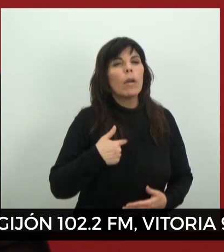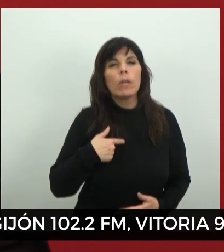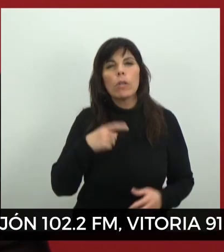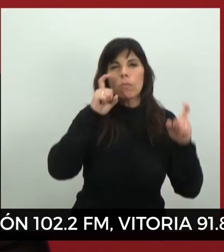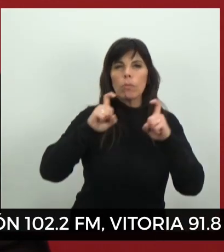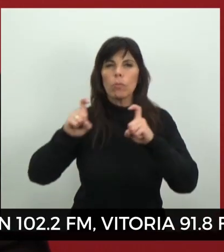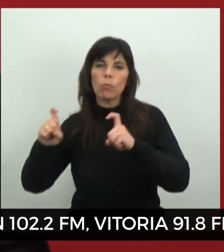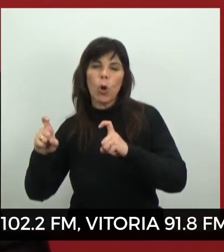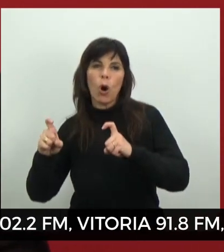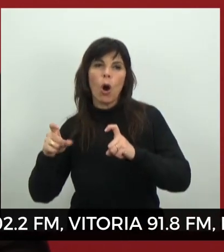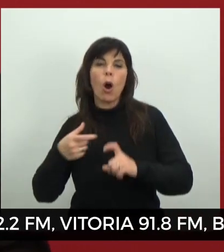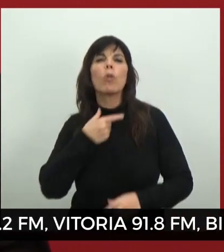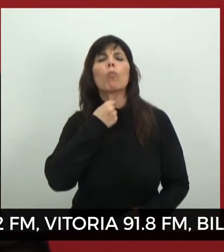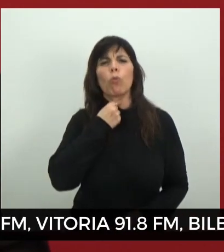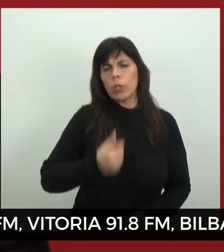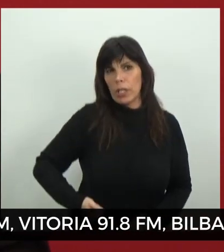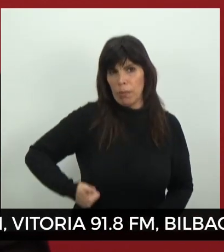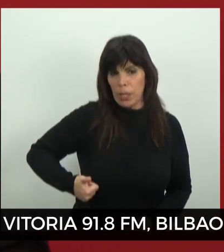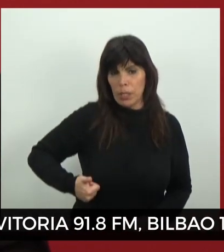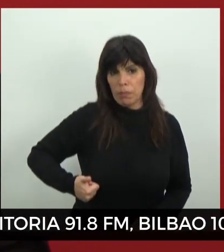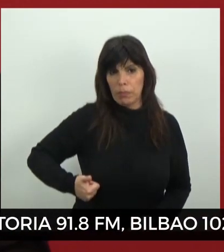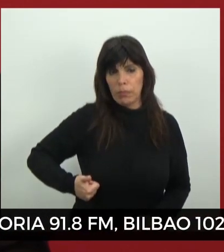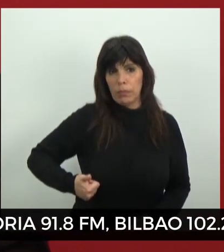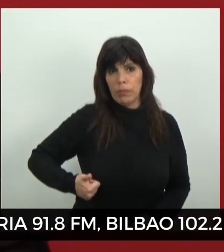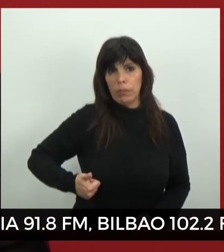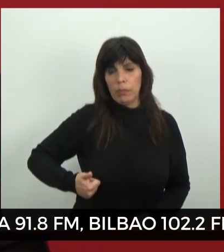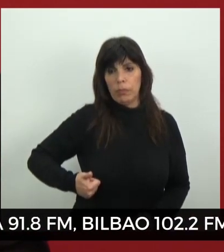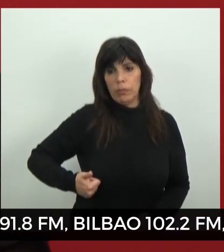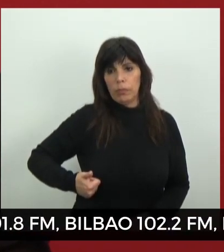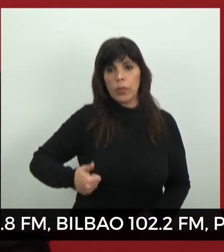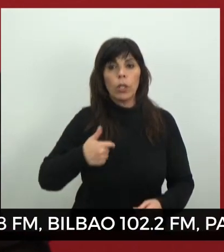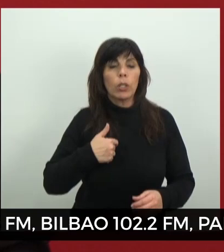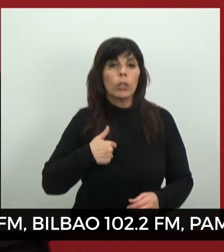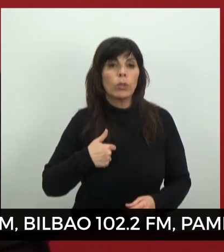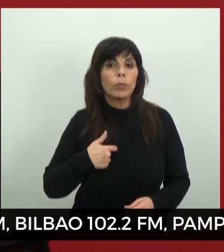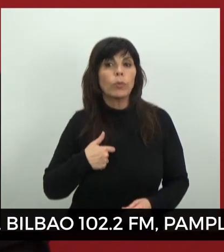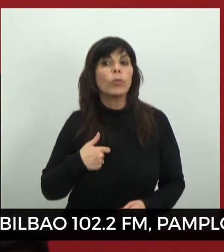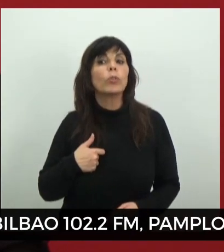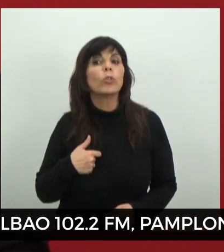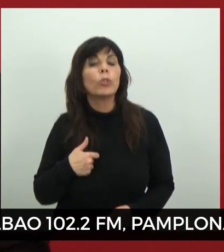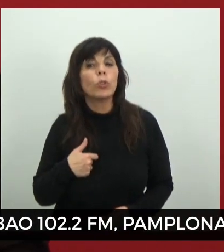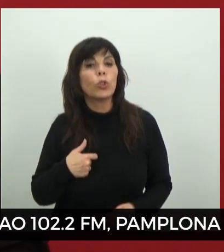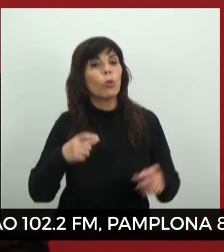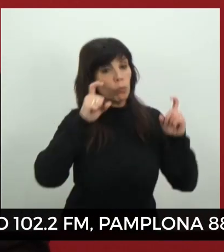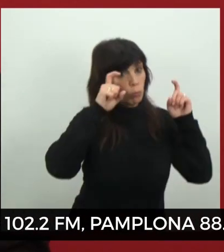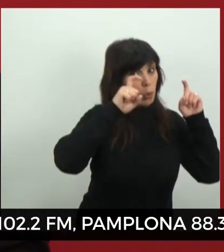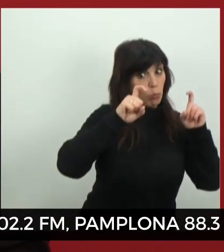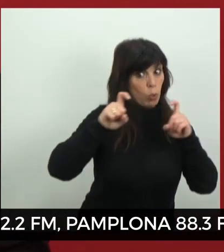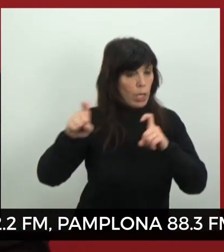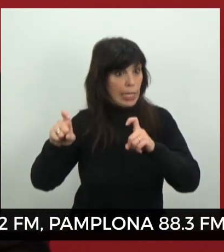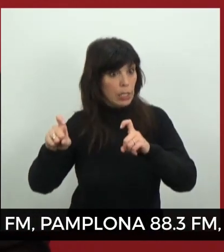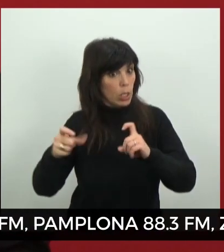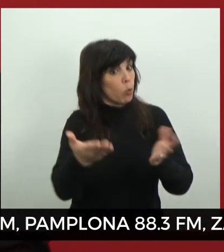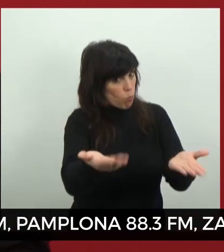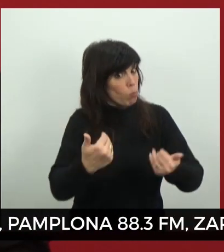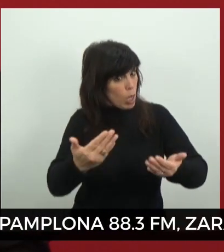más. Y por eso estás cordialmente invitado a que aprendas. Porque yo quiero que tú ores por tus